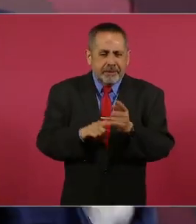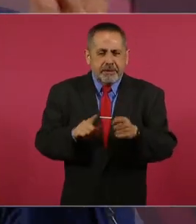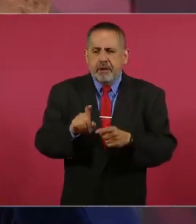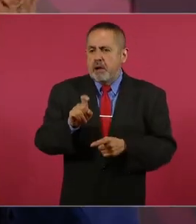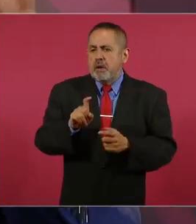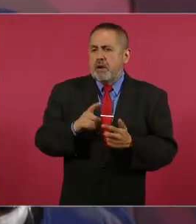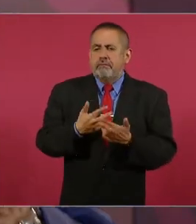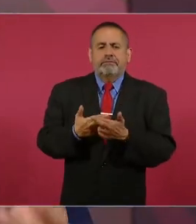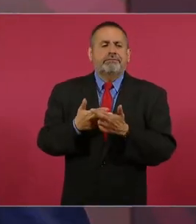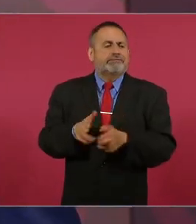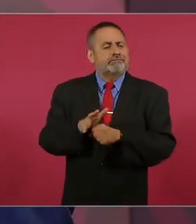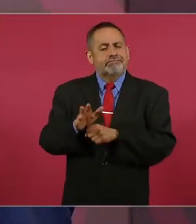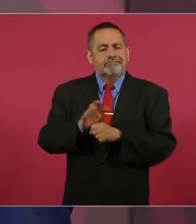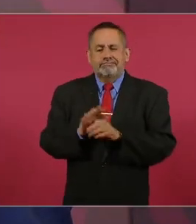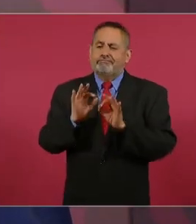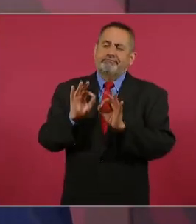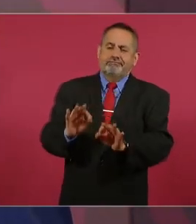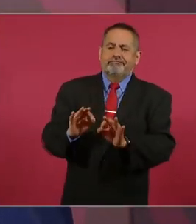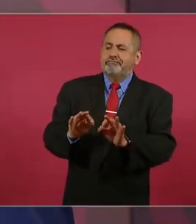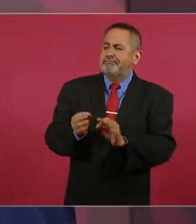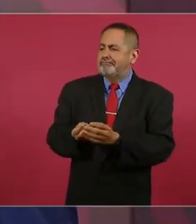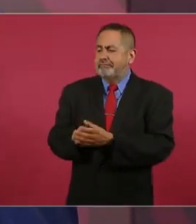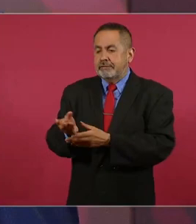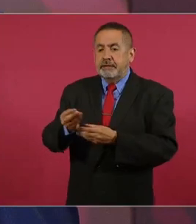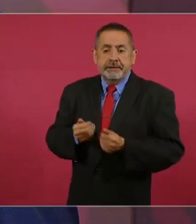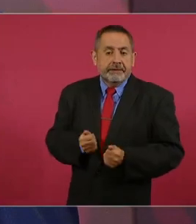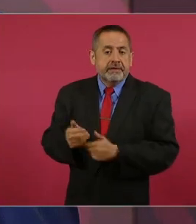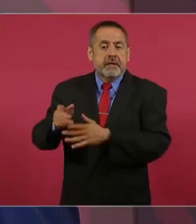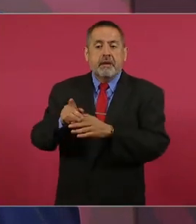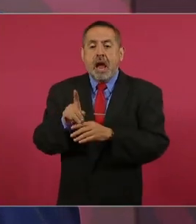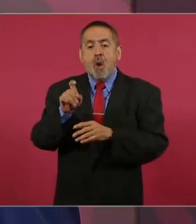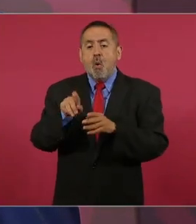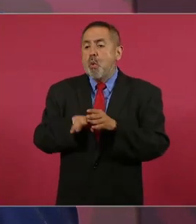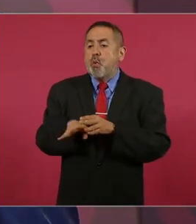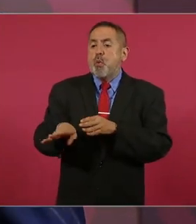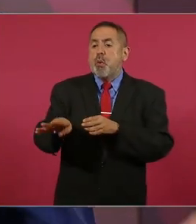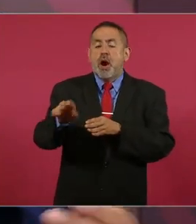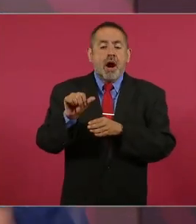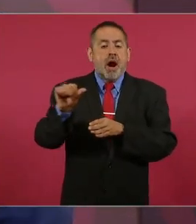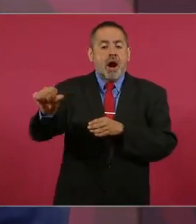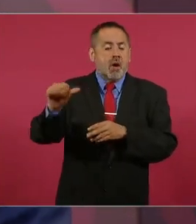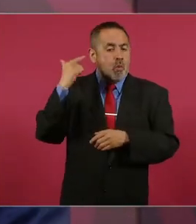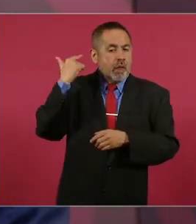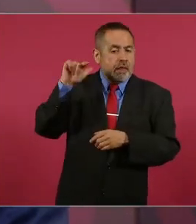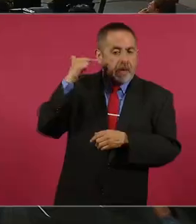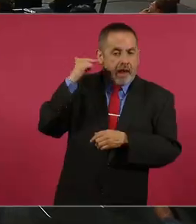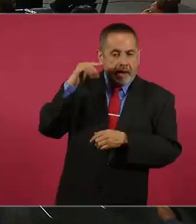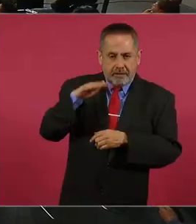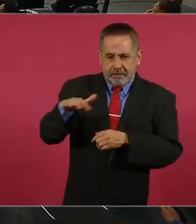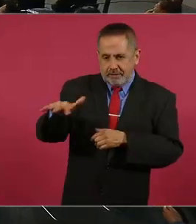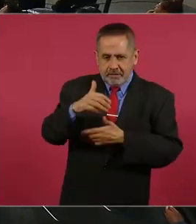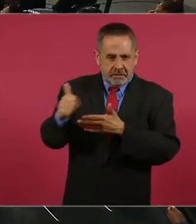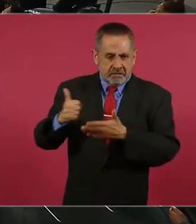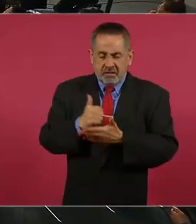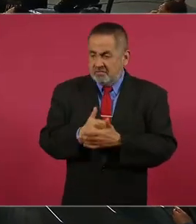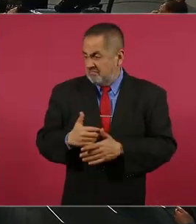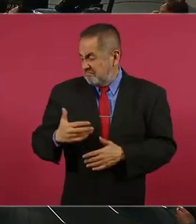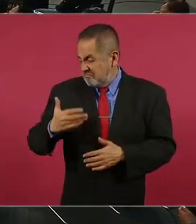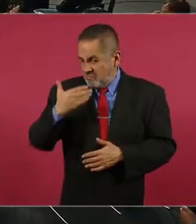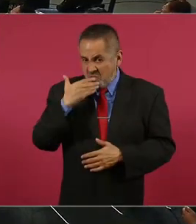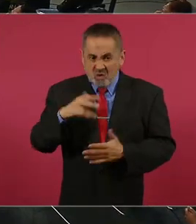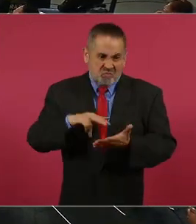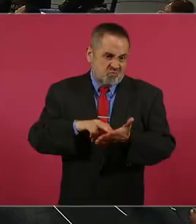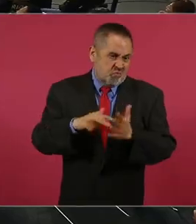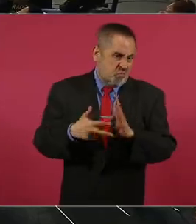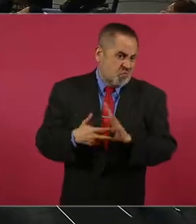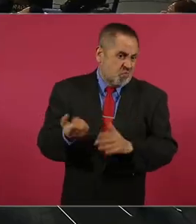agua que se va a llevar a Guadalajara, a la zona conurbana. Es una gran obra,